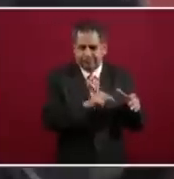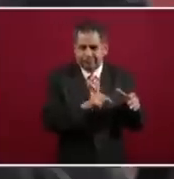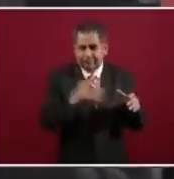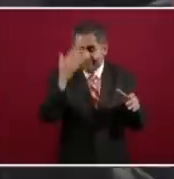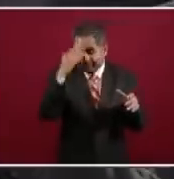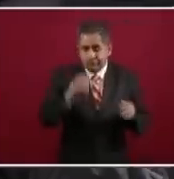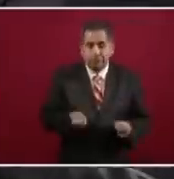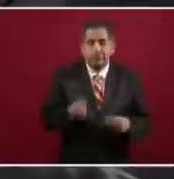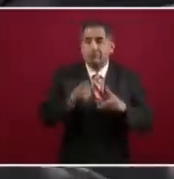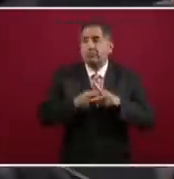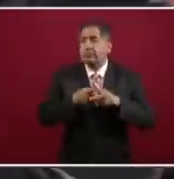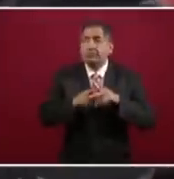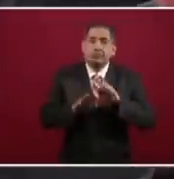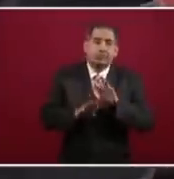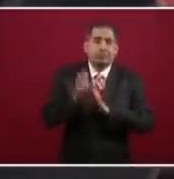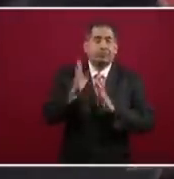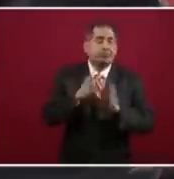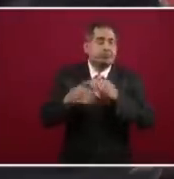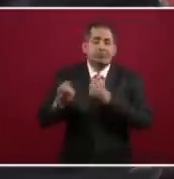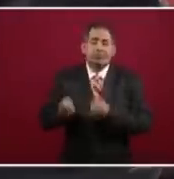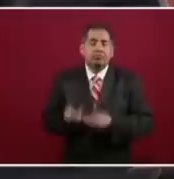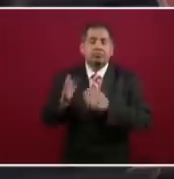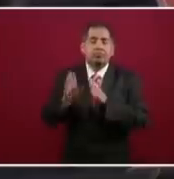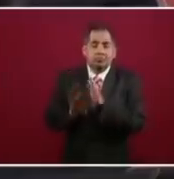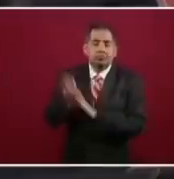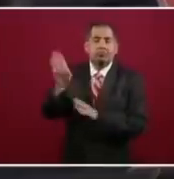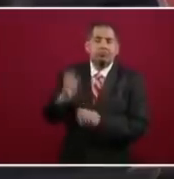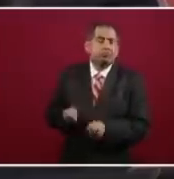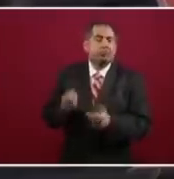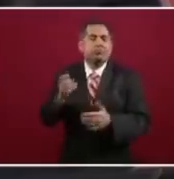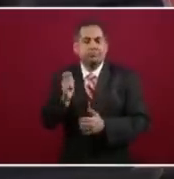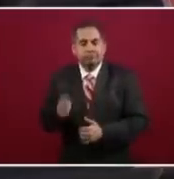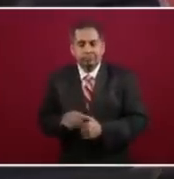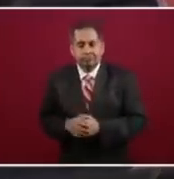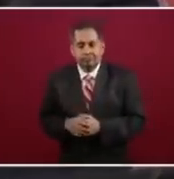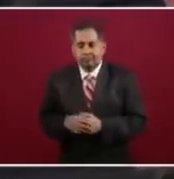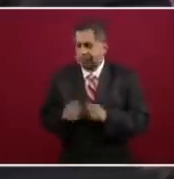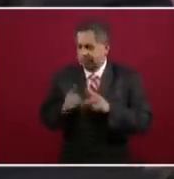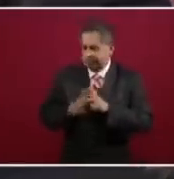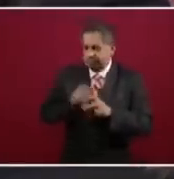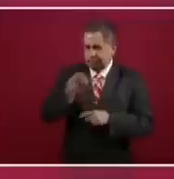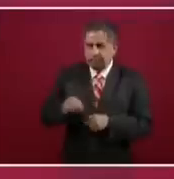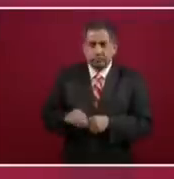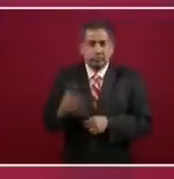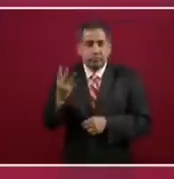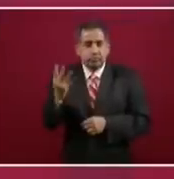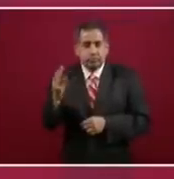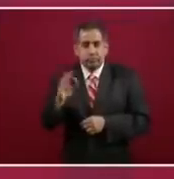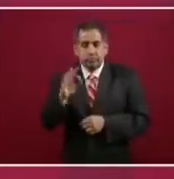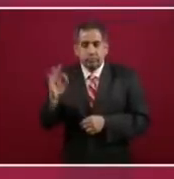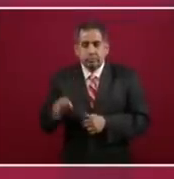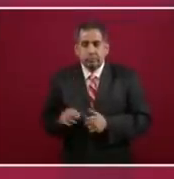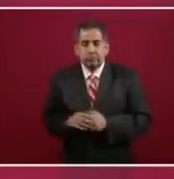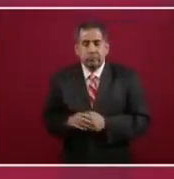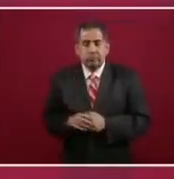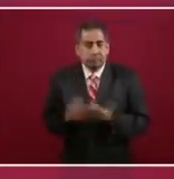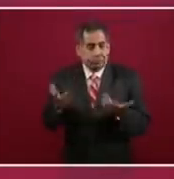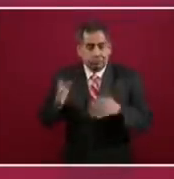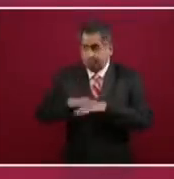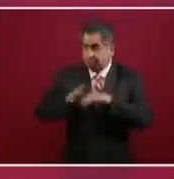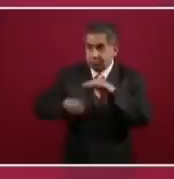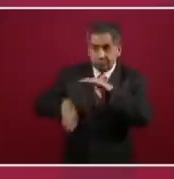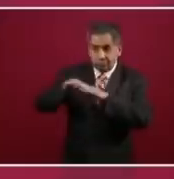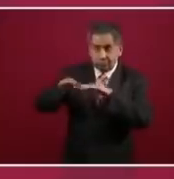cuánto fue el crecimiento económico en bolivia en promedio 4% de los más altos